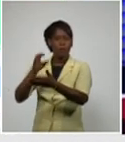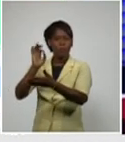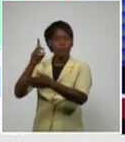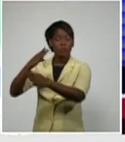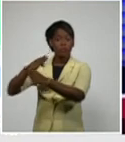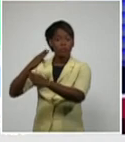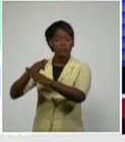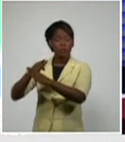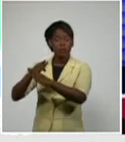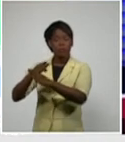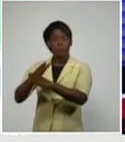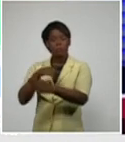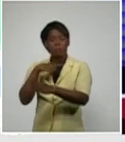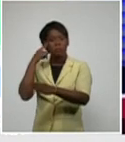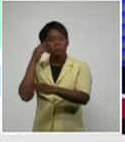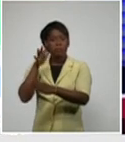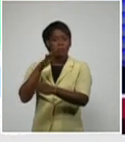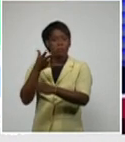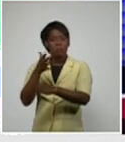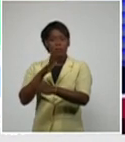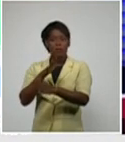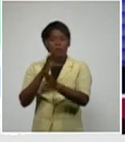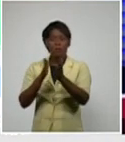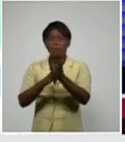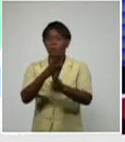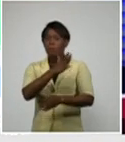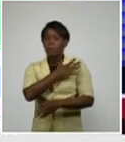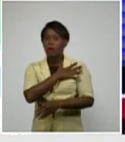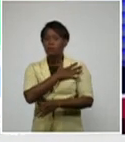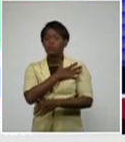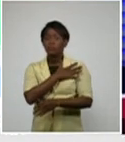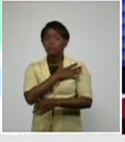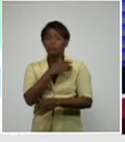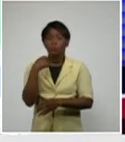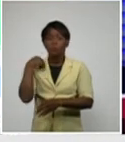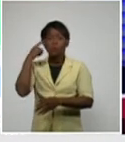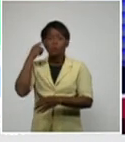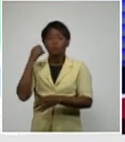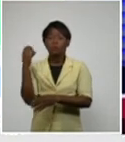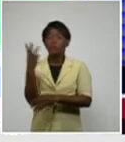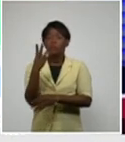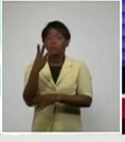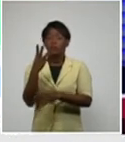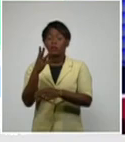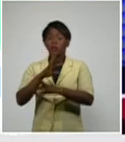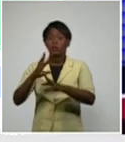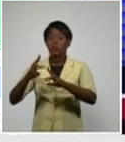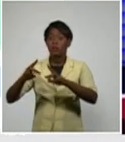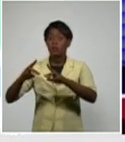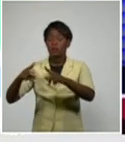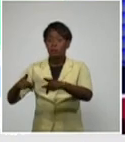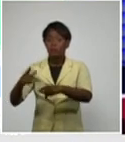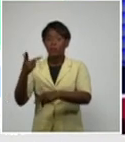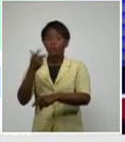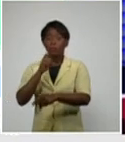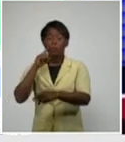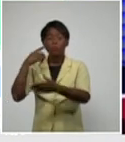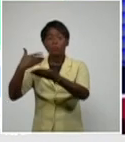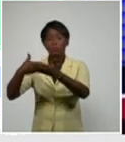marzo se va a hacer la fase 3 del ensayo clínico de estas